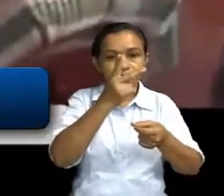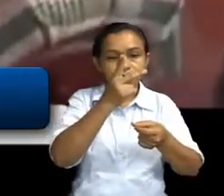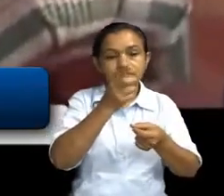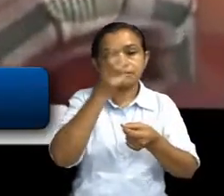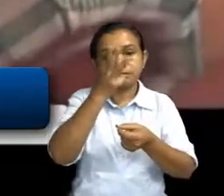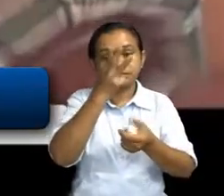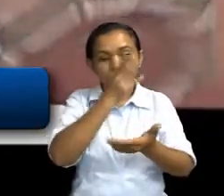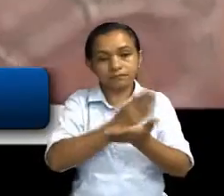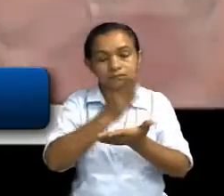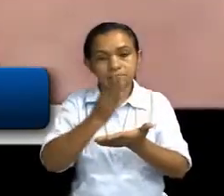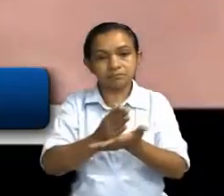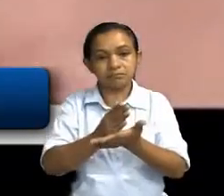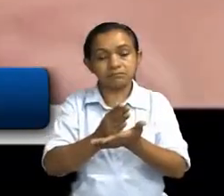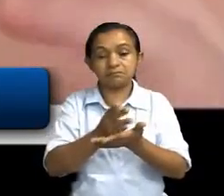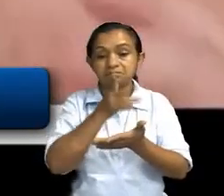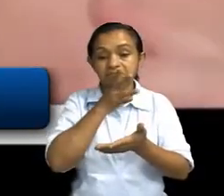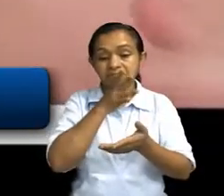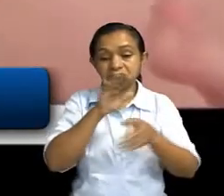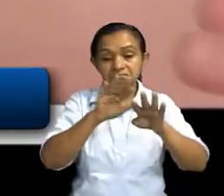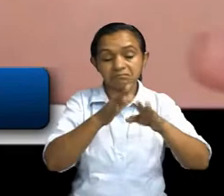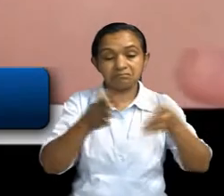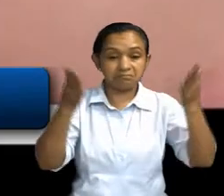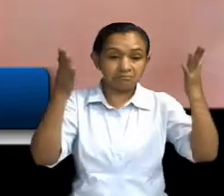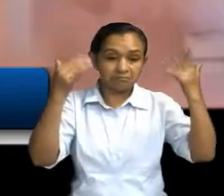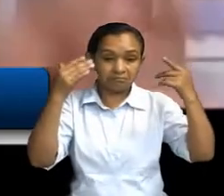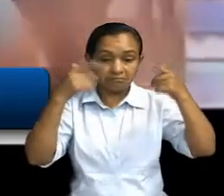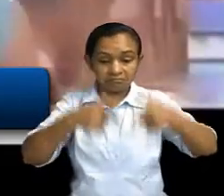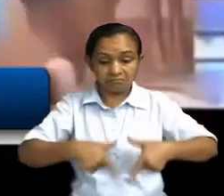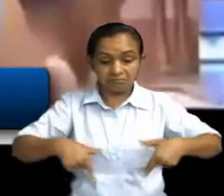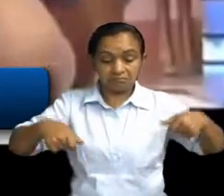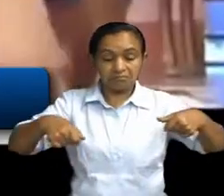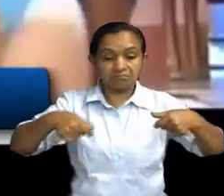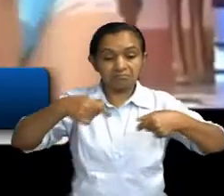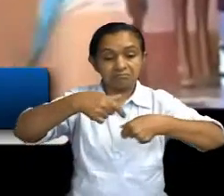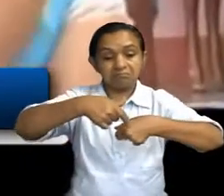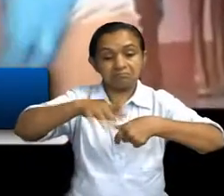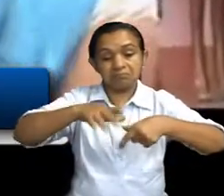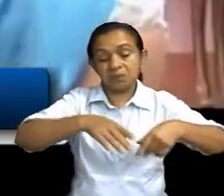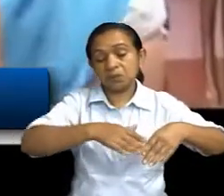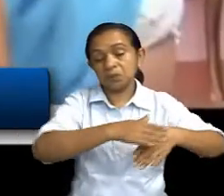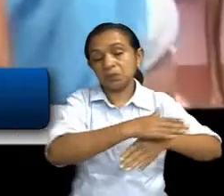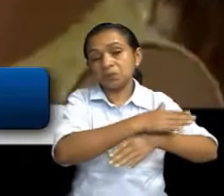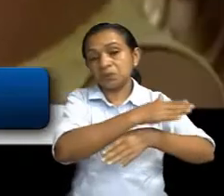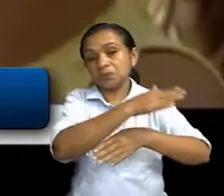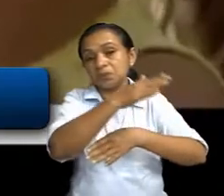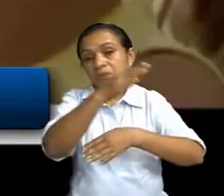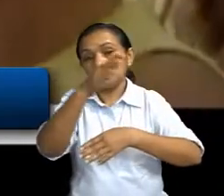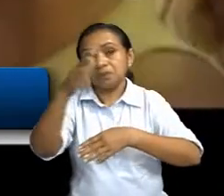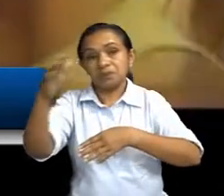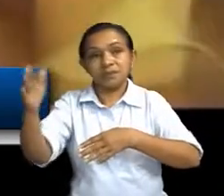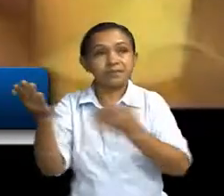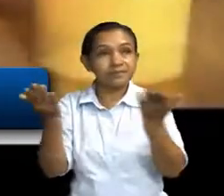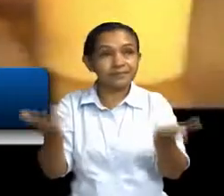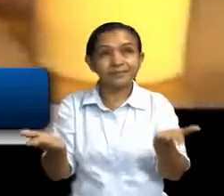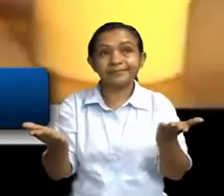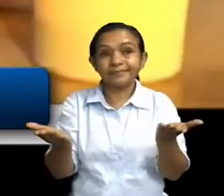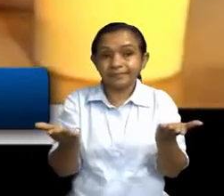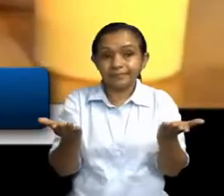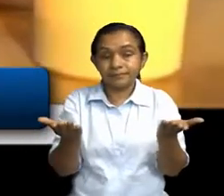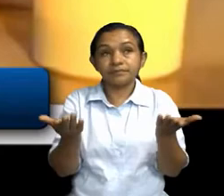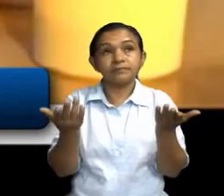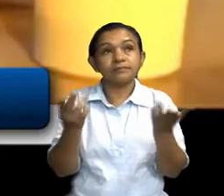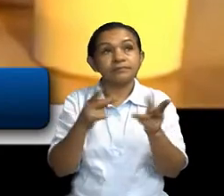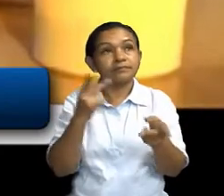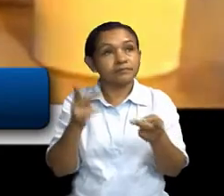día. La niña solamente la bañan, le ponen su ropa interior limpia y pasa con esa misma ropa interior el mismo día. Okay.